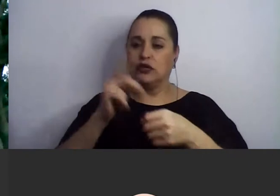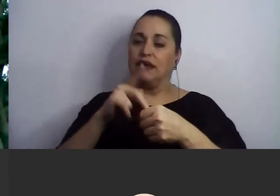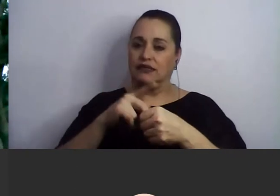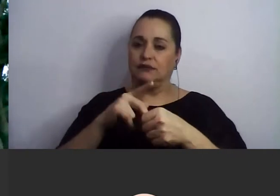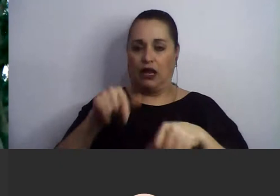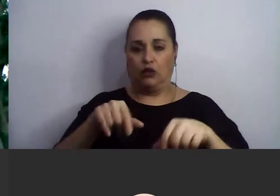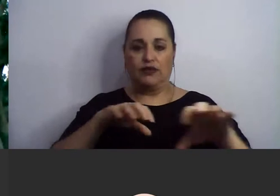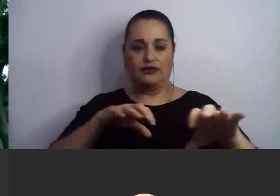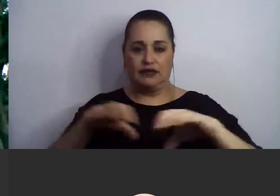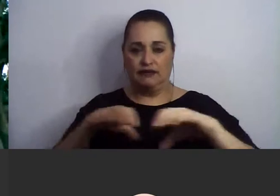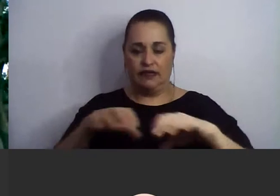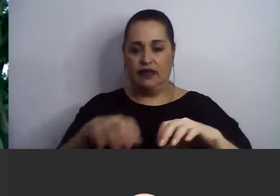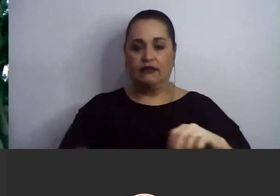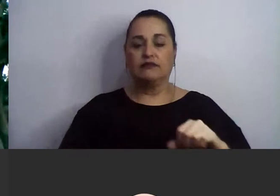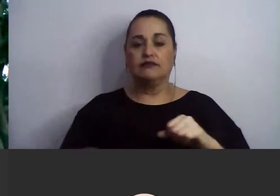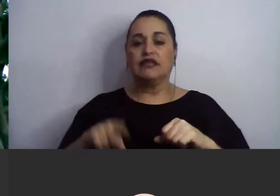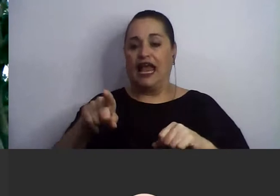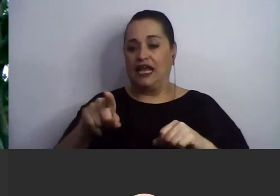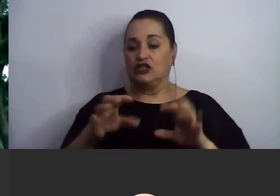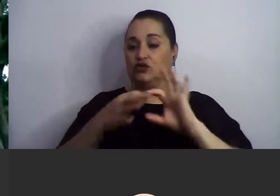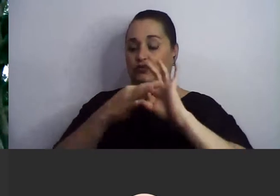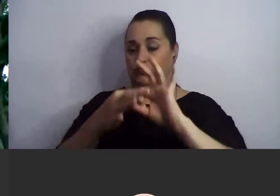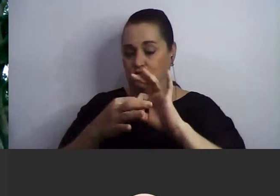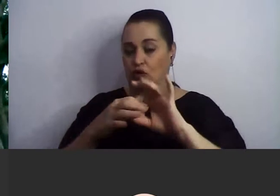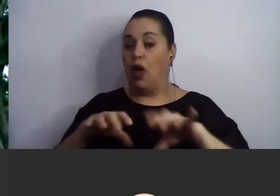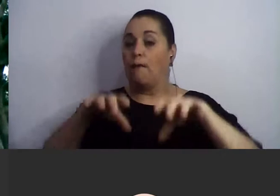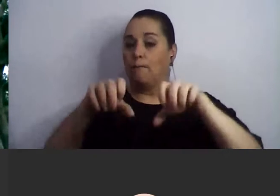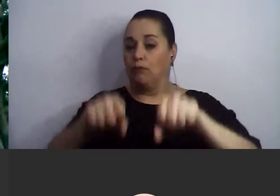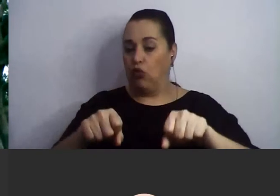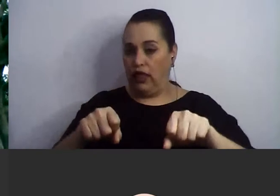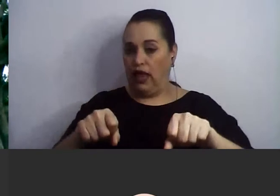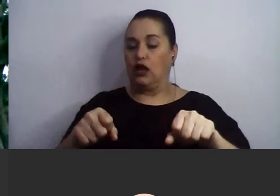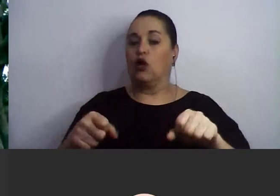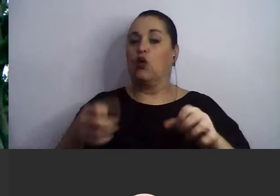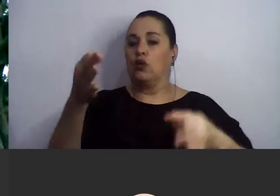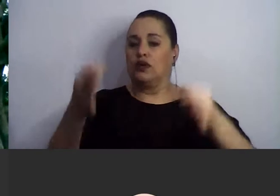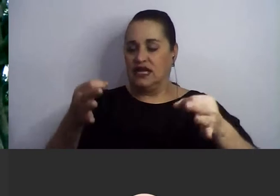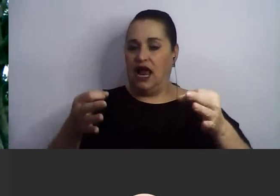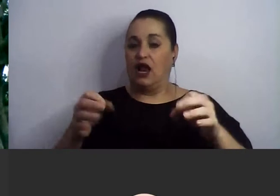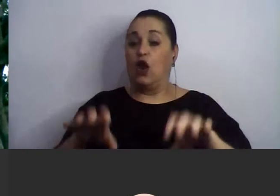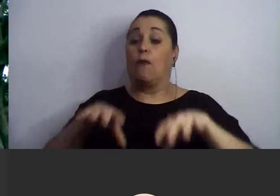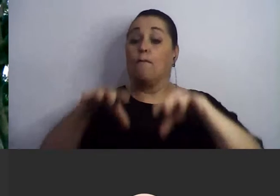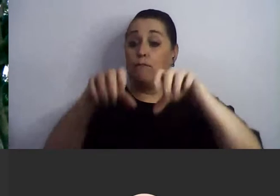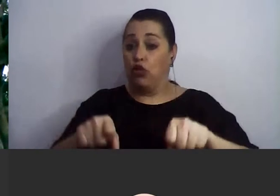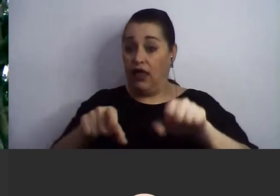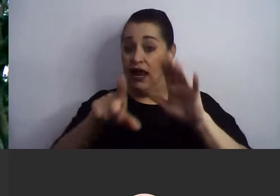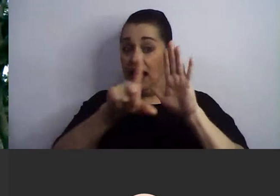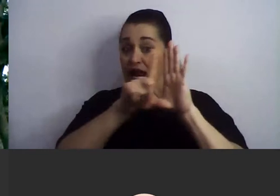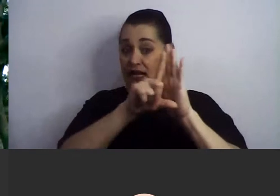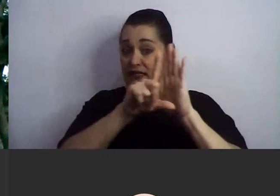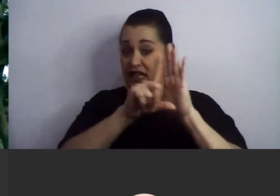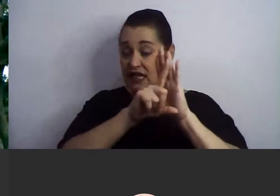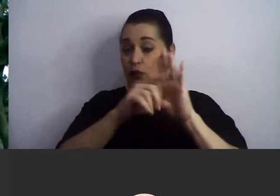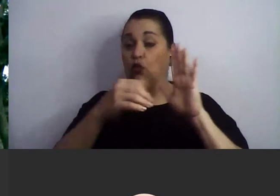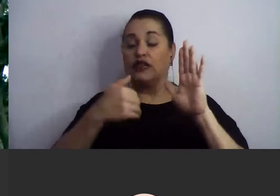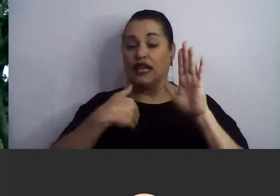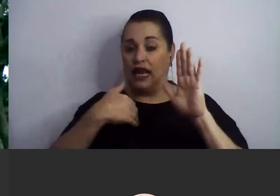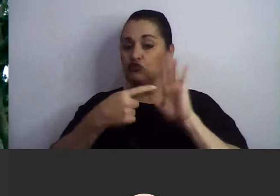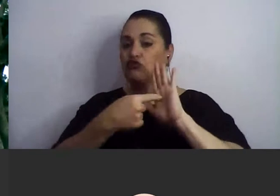evento eso en cuanto al poder judicial con el poder legislativo hemos tenido tenemos una